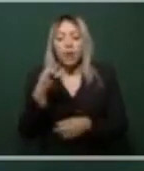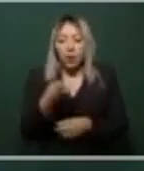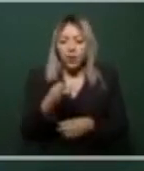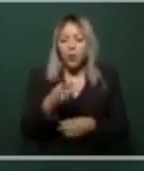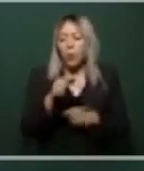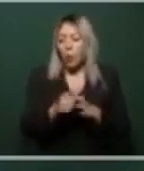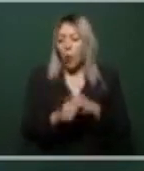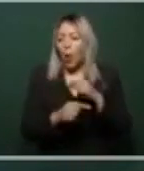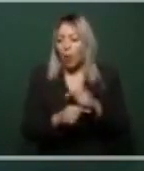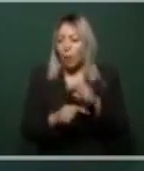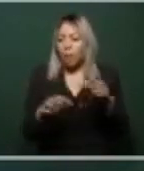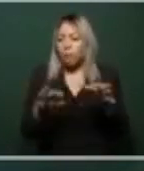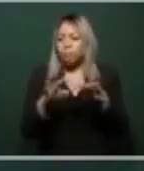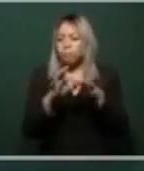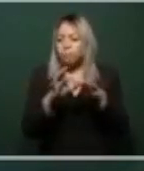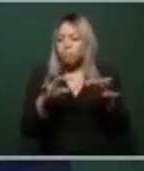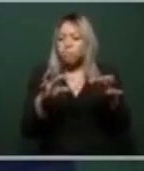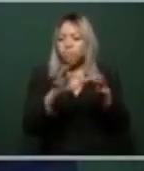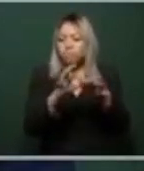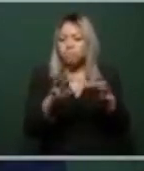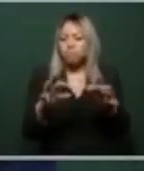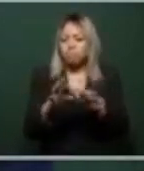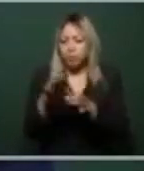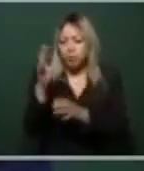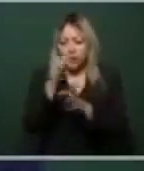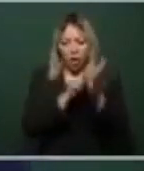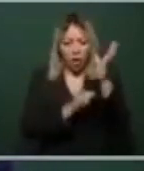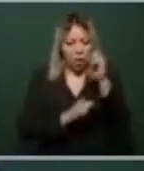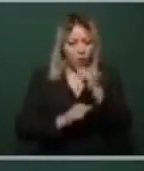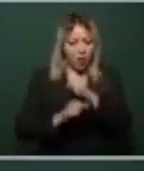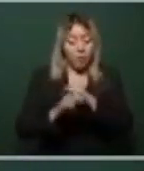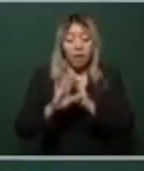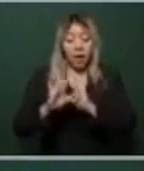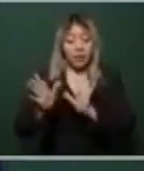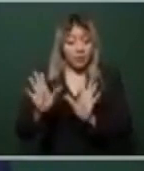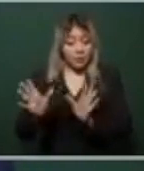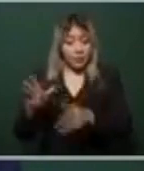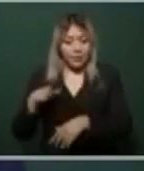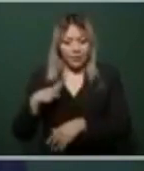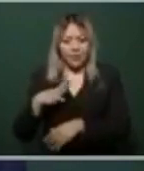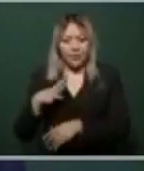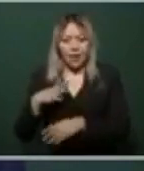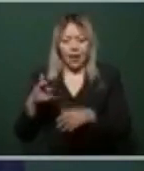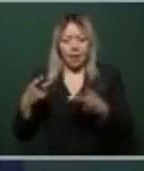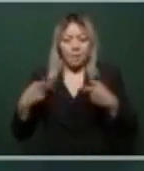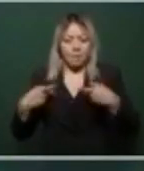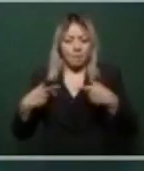poniendo de acuerdo. Ya cuando se tienen los tutores, entonces se dispersan los fondos.